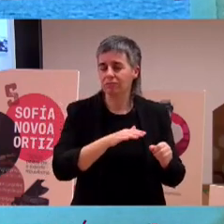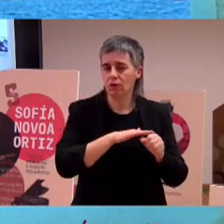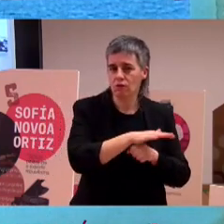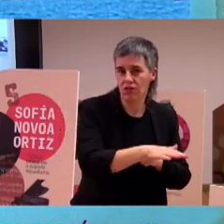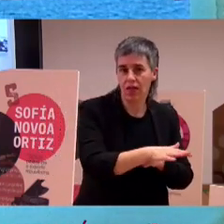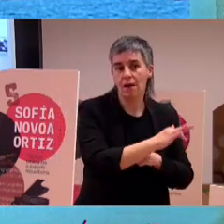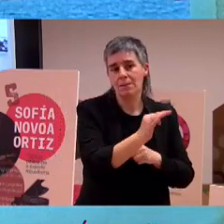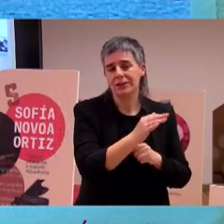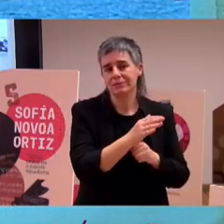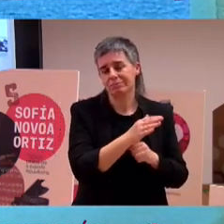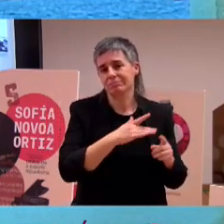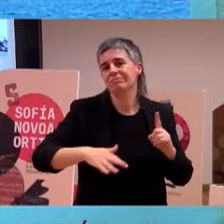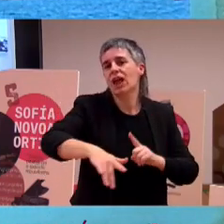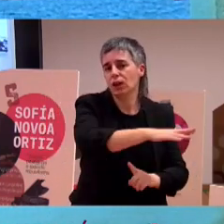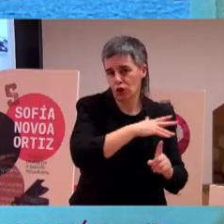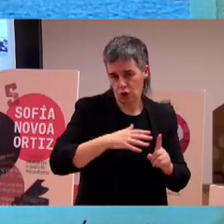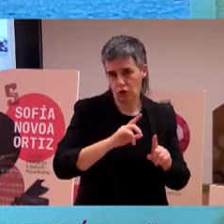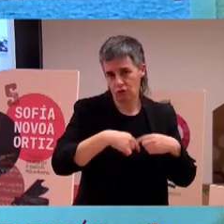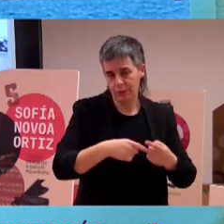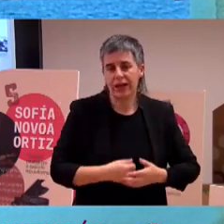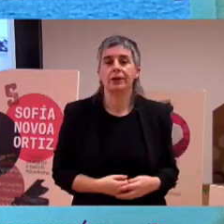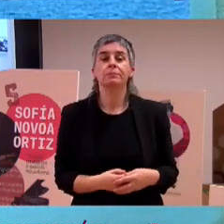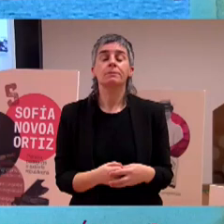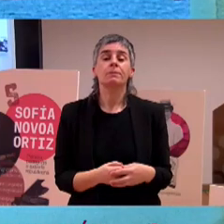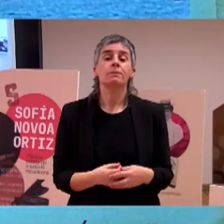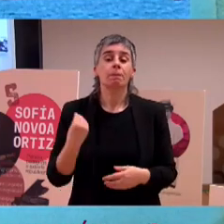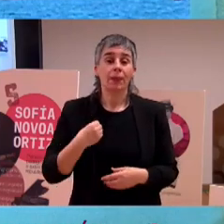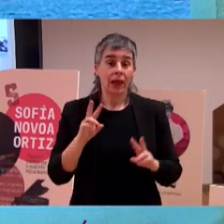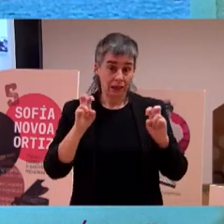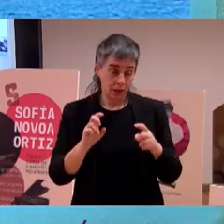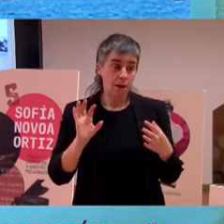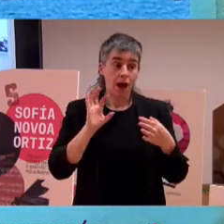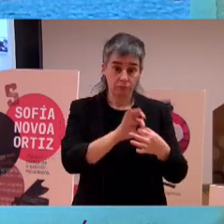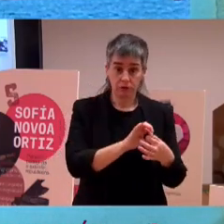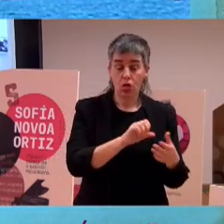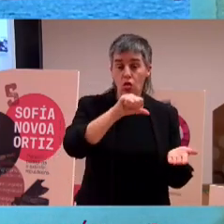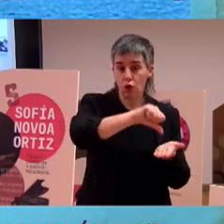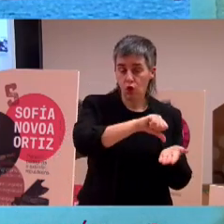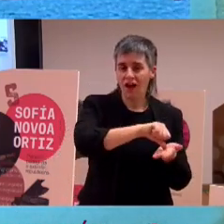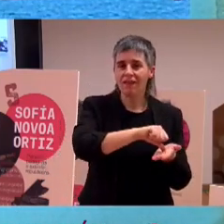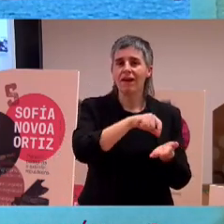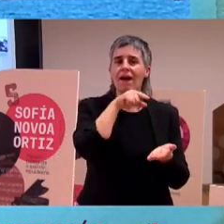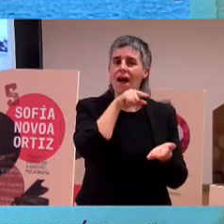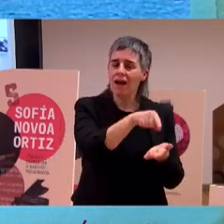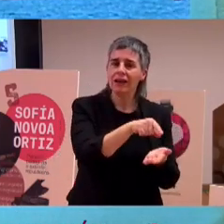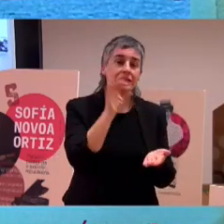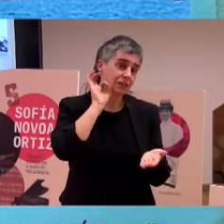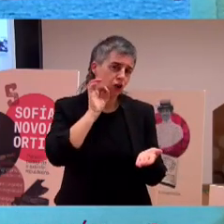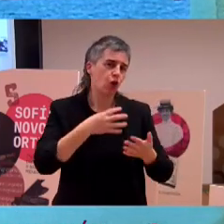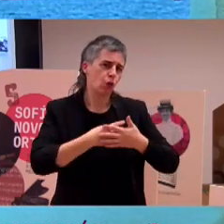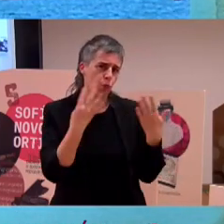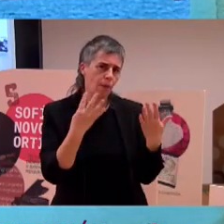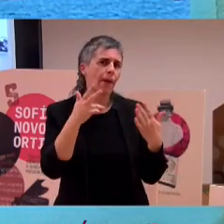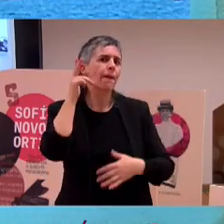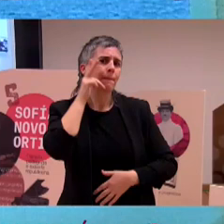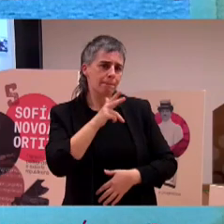relación á cidade, como todos sabemos, no último terzo do século XIX, Vigo non só ten contacto habitual con outros portos europeos, sino que se converte